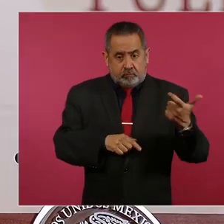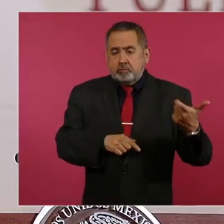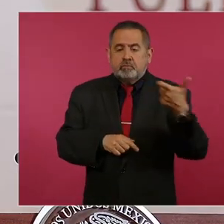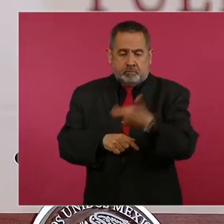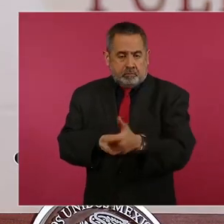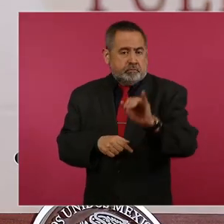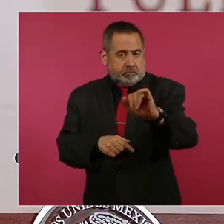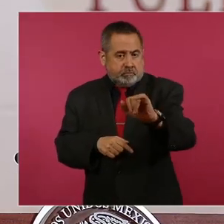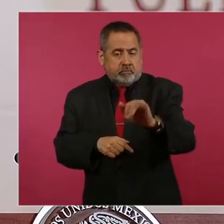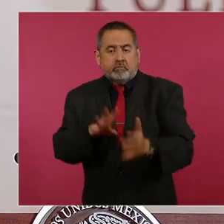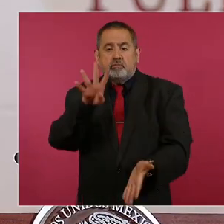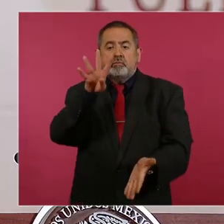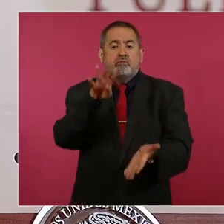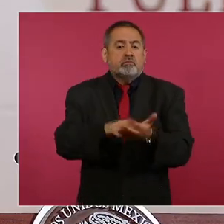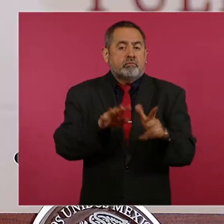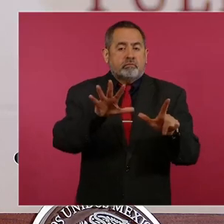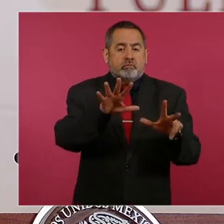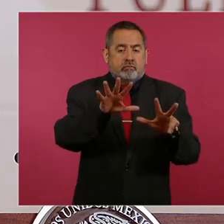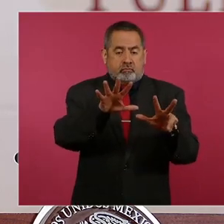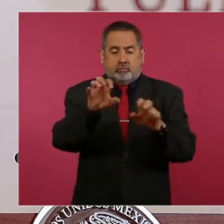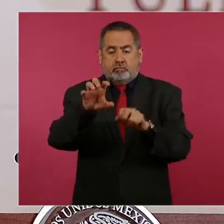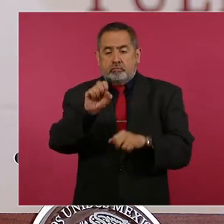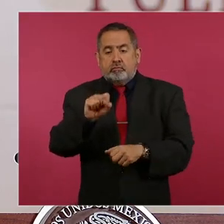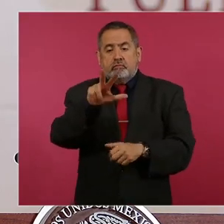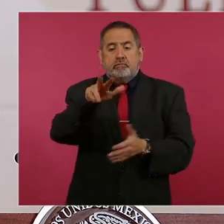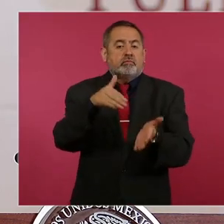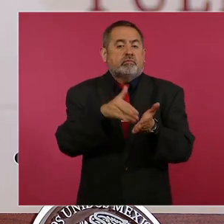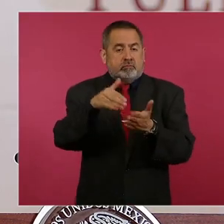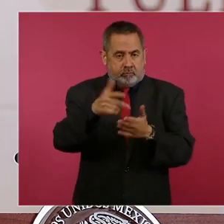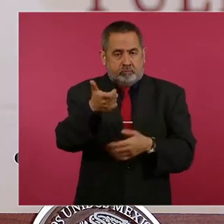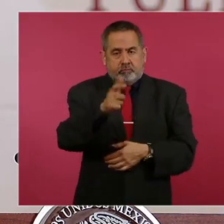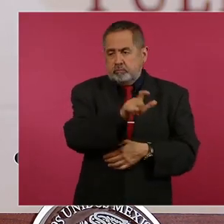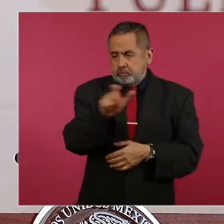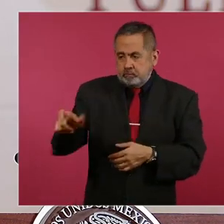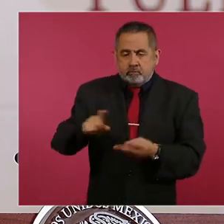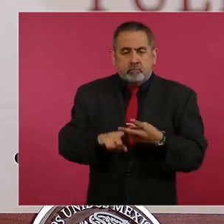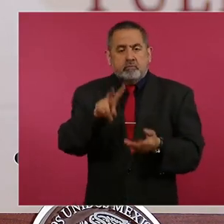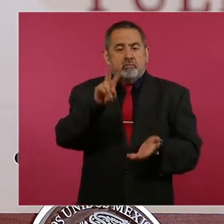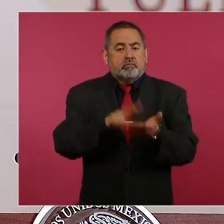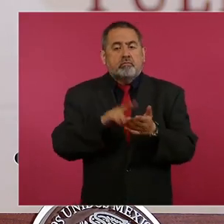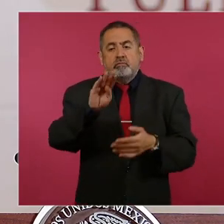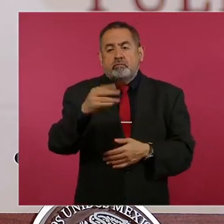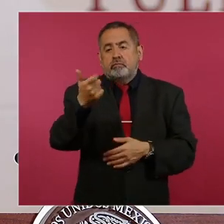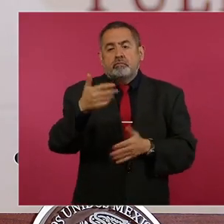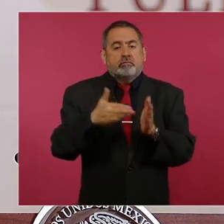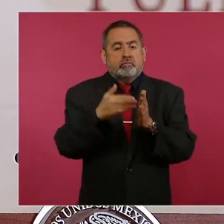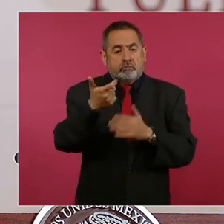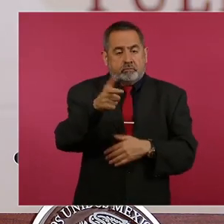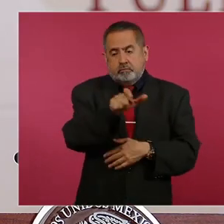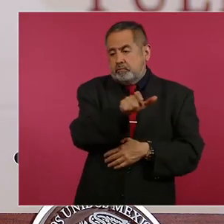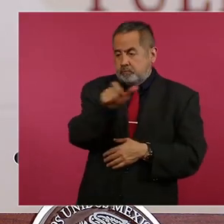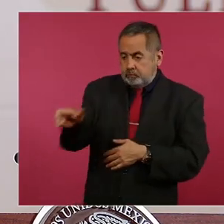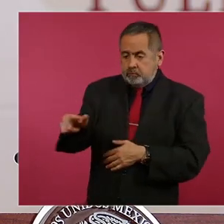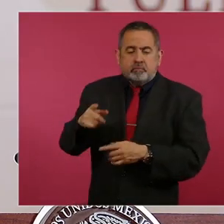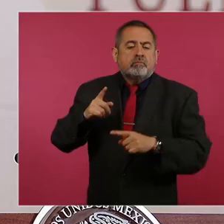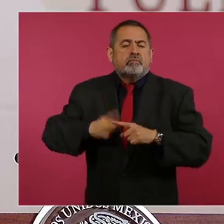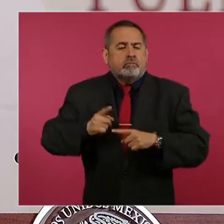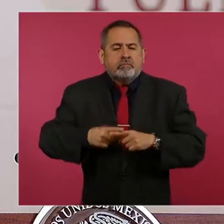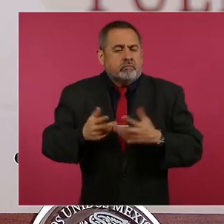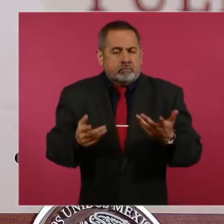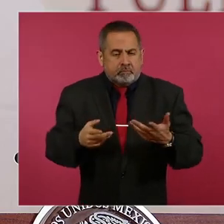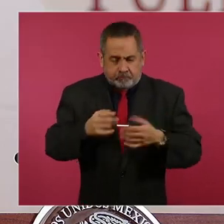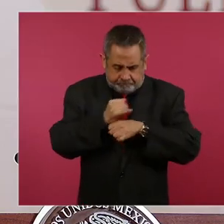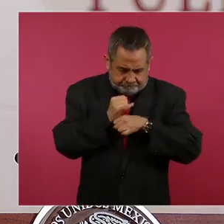han sido cuatro mil ochocientos sesenta y ocho millones de pesos. Dos mil noventa y seis millones de pesos fue resultado de